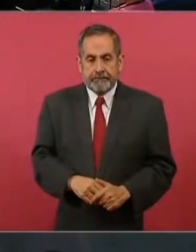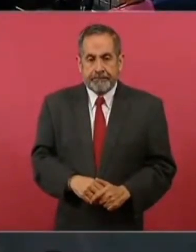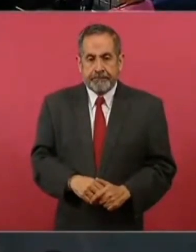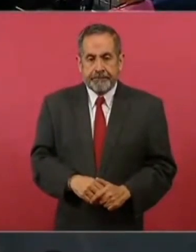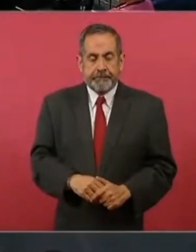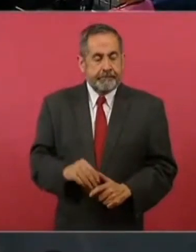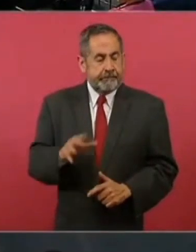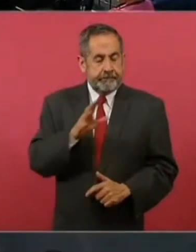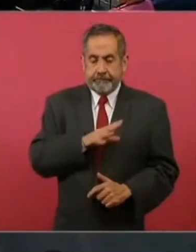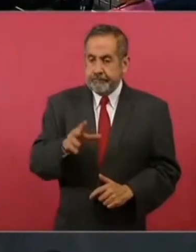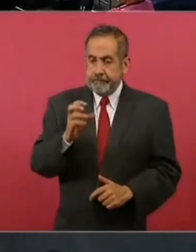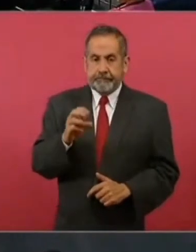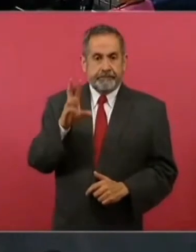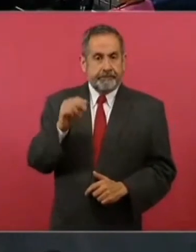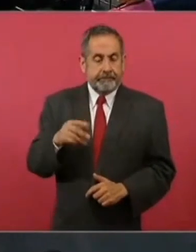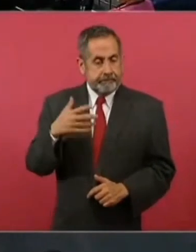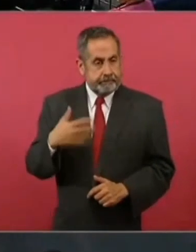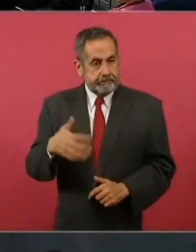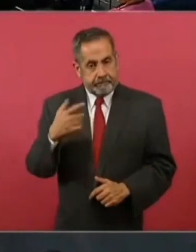hazaña,